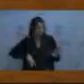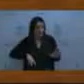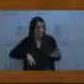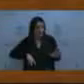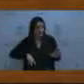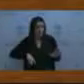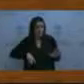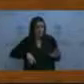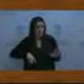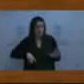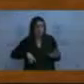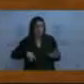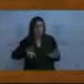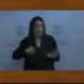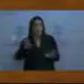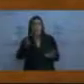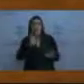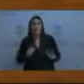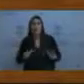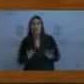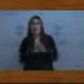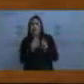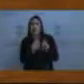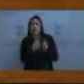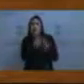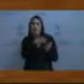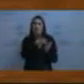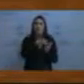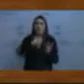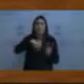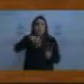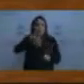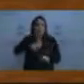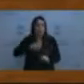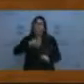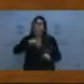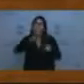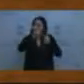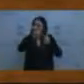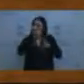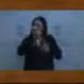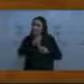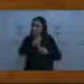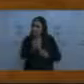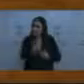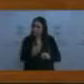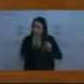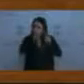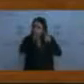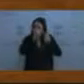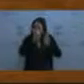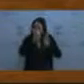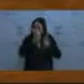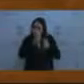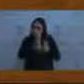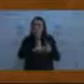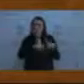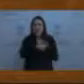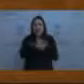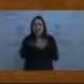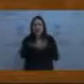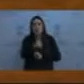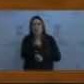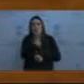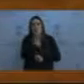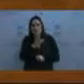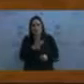hemos puesto en duda la continuidad del salario social. Lo que sí hemos realizado ha sido un análisis crítico de la nefasta gestión socialista del mismo,